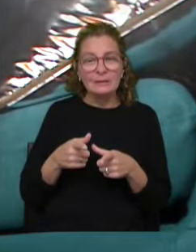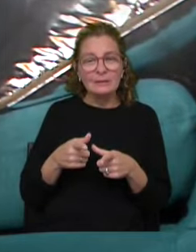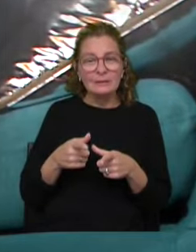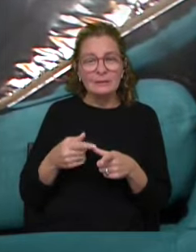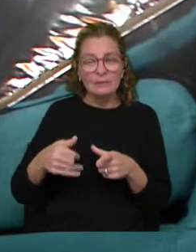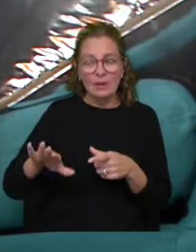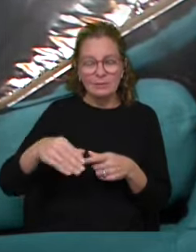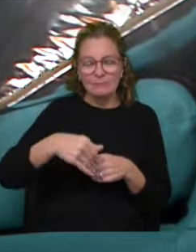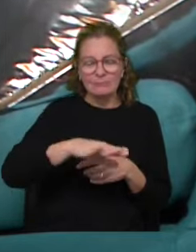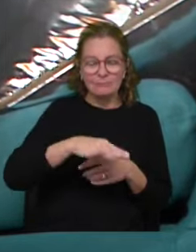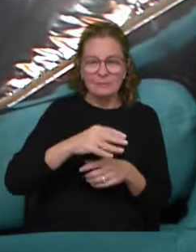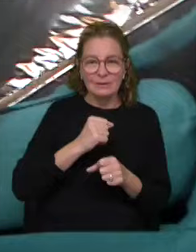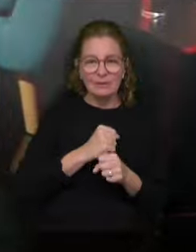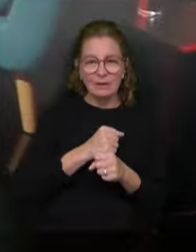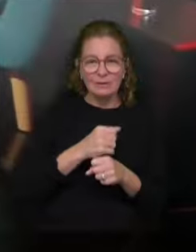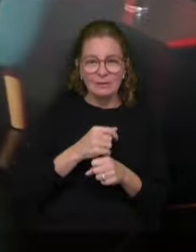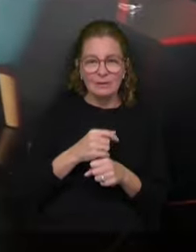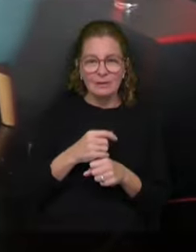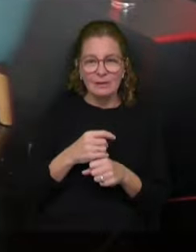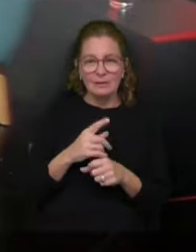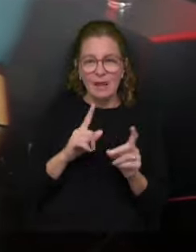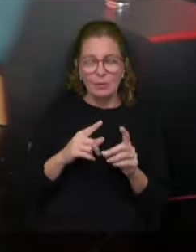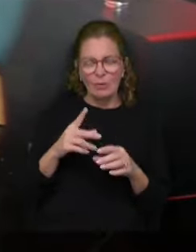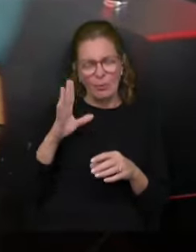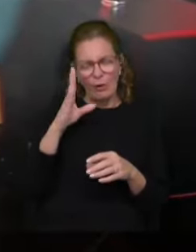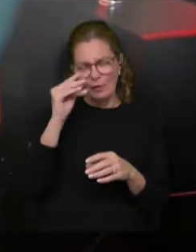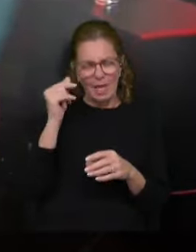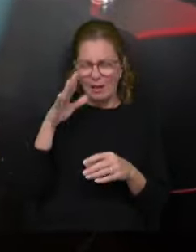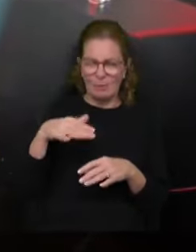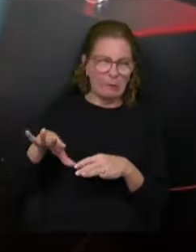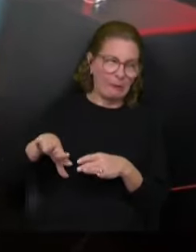vas delegando, ¿no? Y te haces el oso hormiguero en algunas cosas y en otras no.